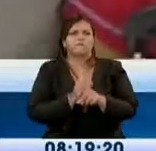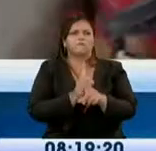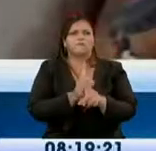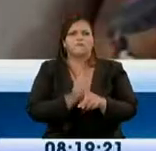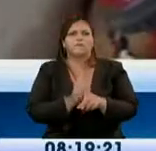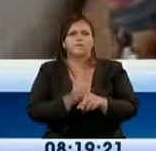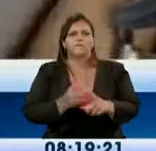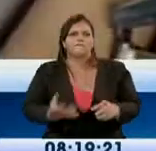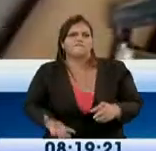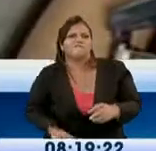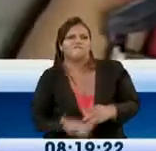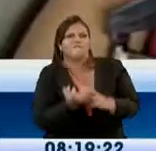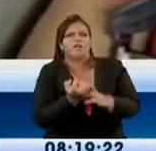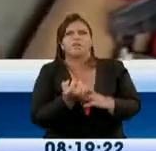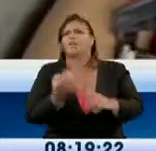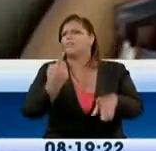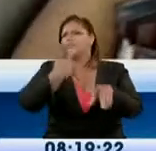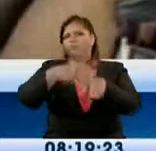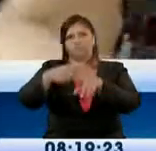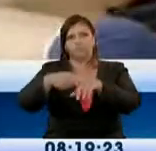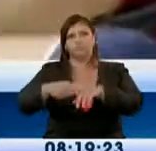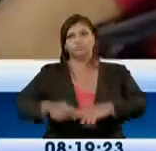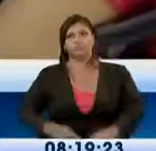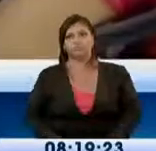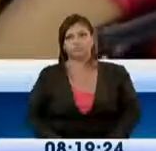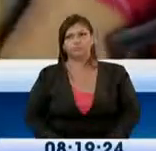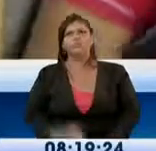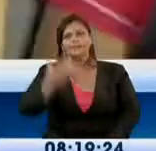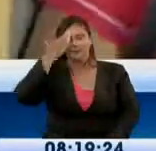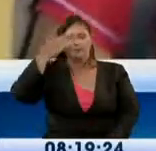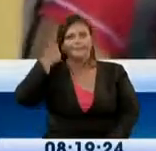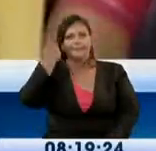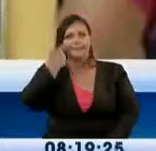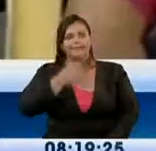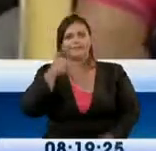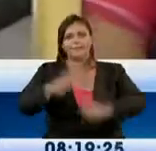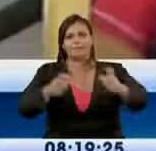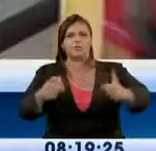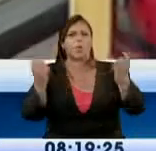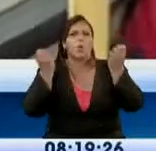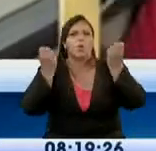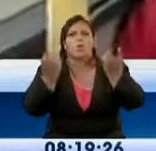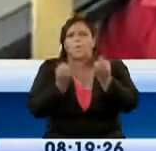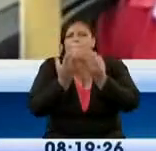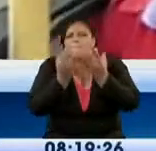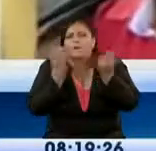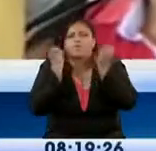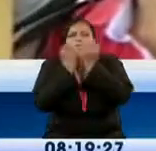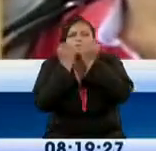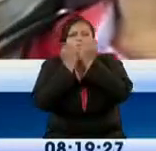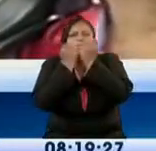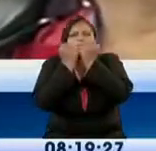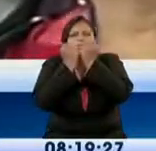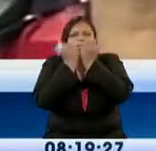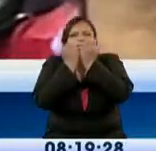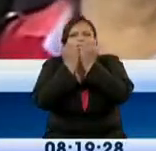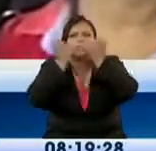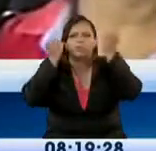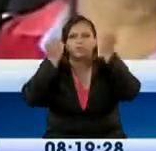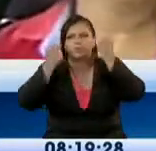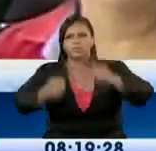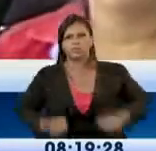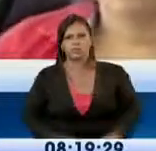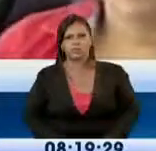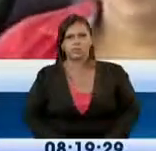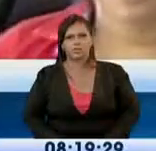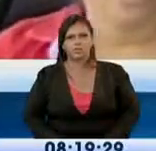que empujan. Y no creo que no puedan, yo sé que el metro va lleno. Pero está bien, cada quien ocupe su lugar. Dice que se dio el golpe. Bueno, no creo que tal vez los golpes sean la